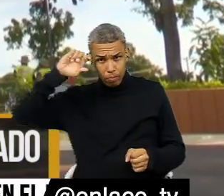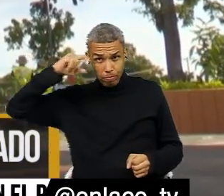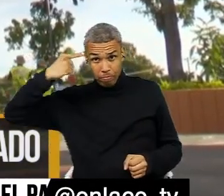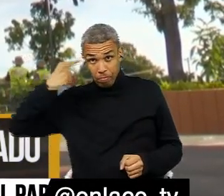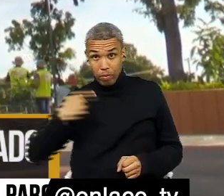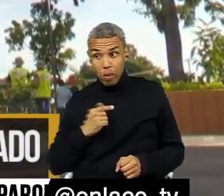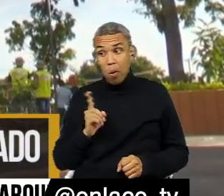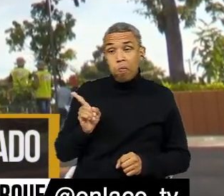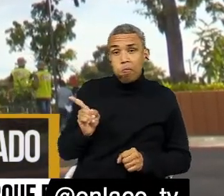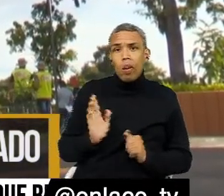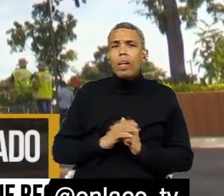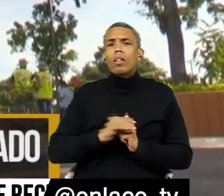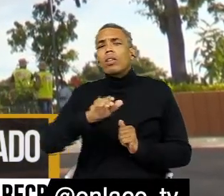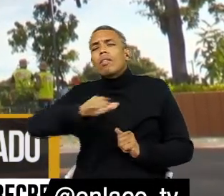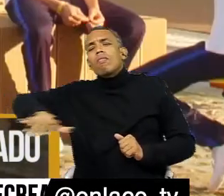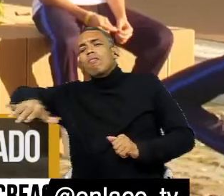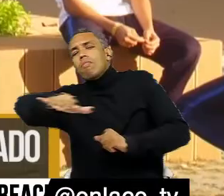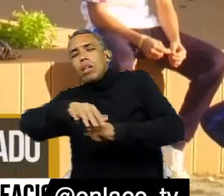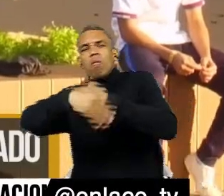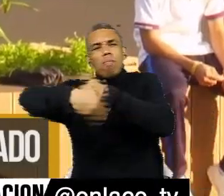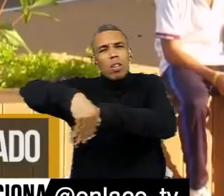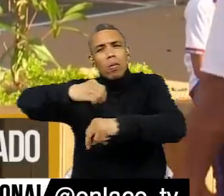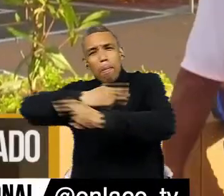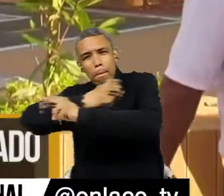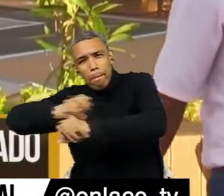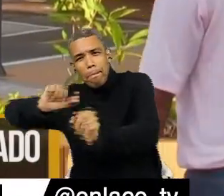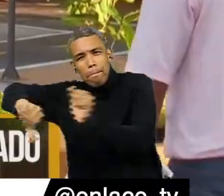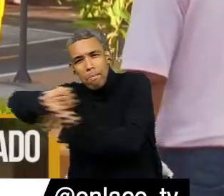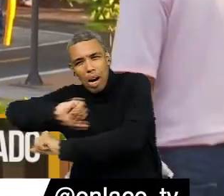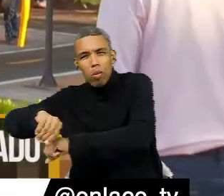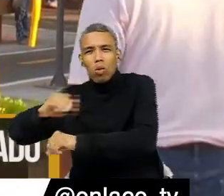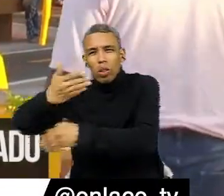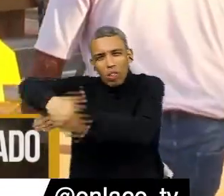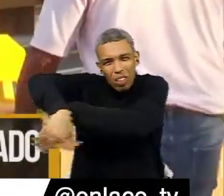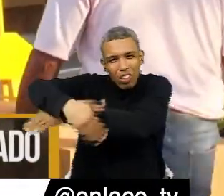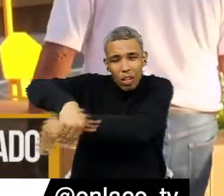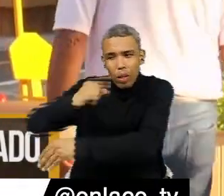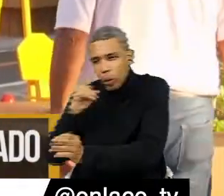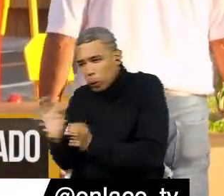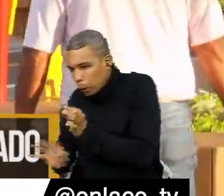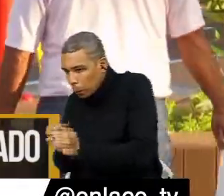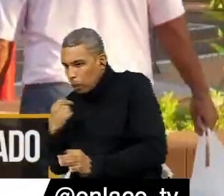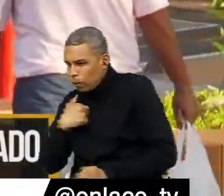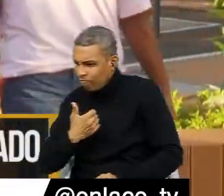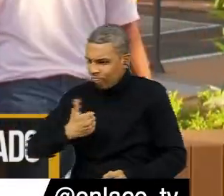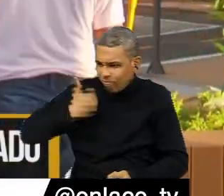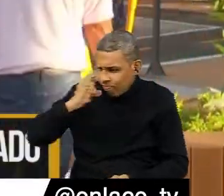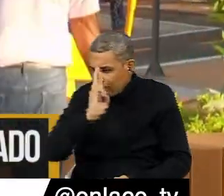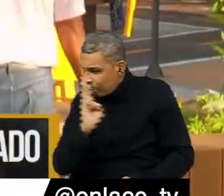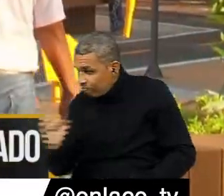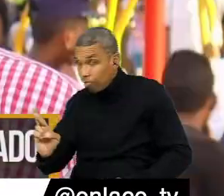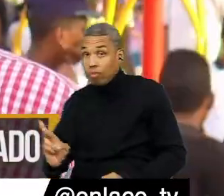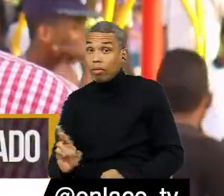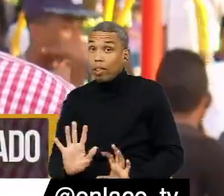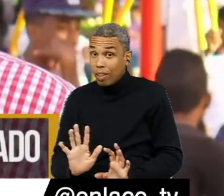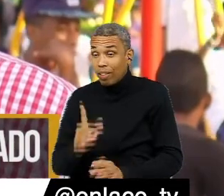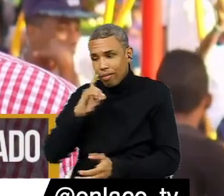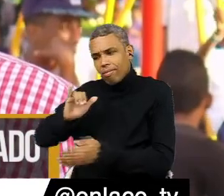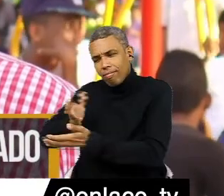espacio público para todos y la están iniciando en este parque, pues con el fin también de demostrarle eso a la comunidad, realizar